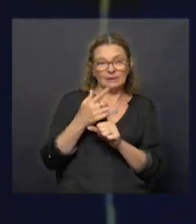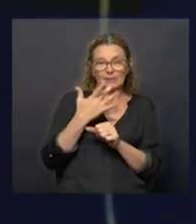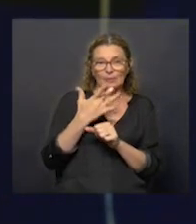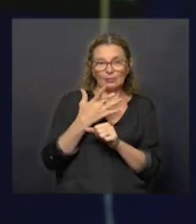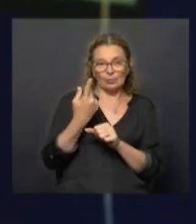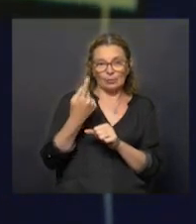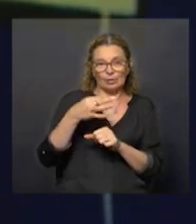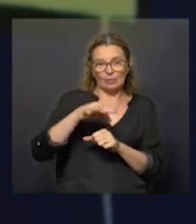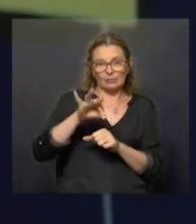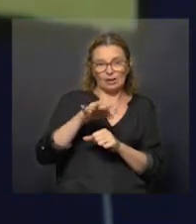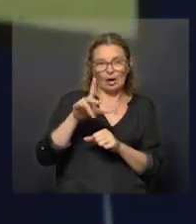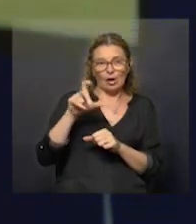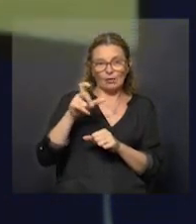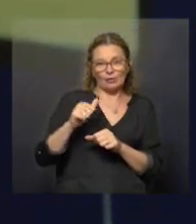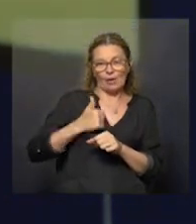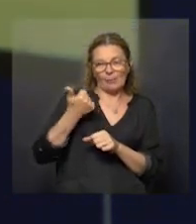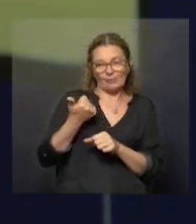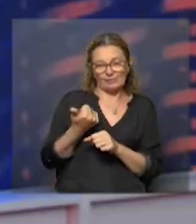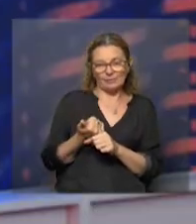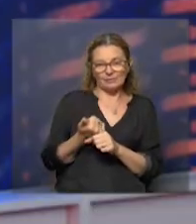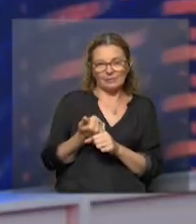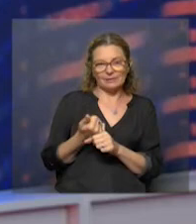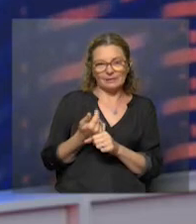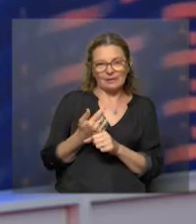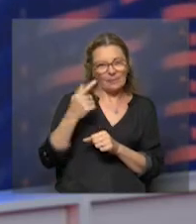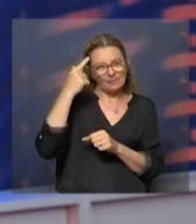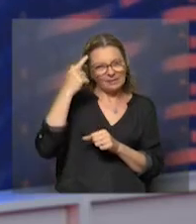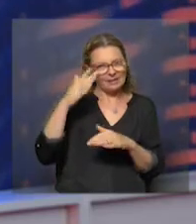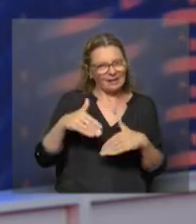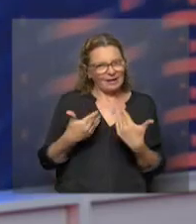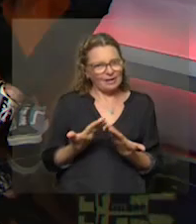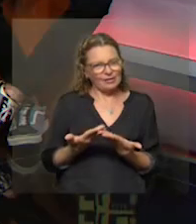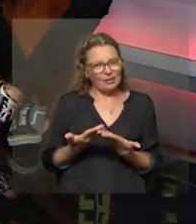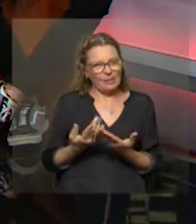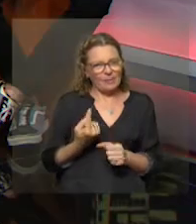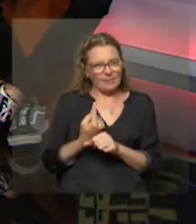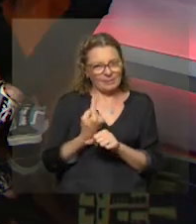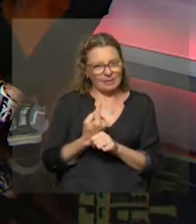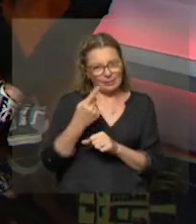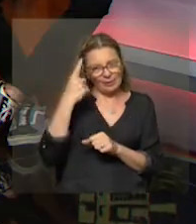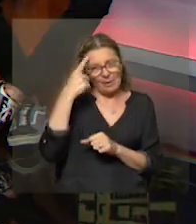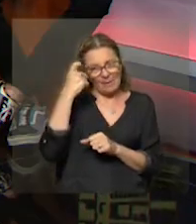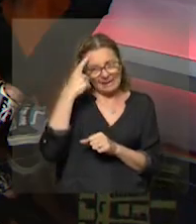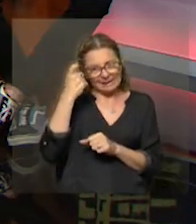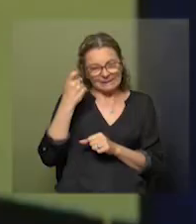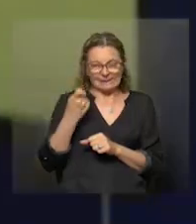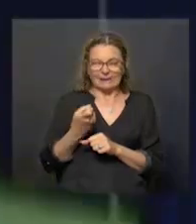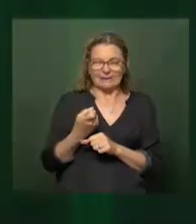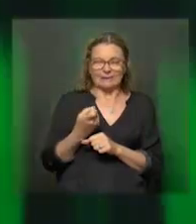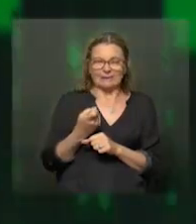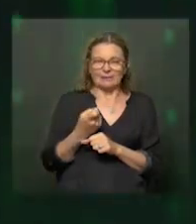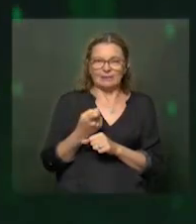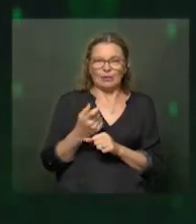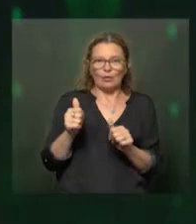fue una oportunidad que obviamente aprovechamos. ¿Y qué creen que les dio Dani Anselmi a Primero, los temas? Experiencia, o sea, personal,